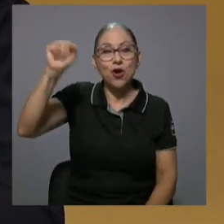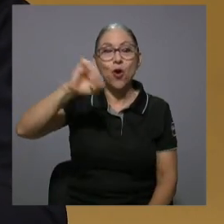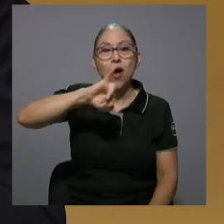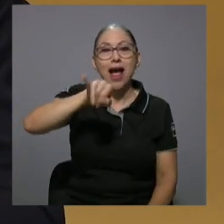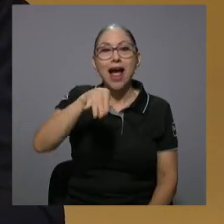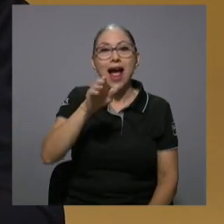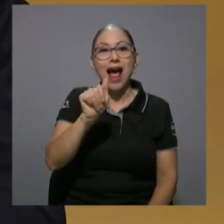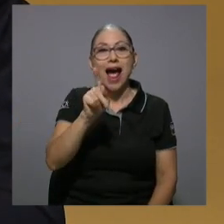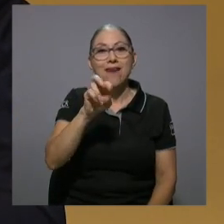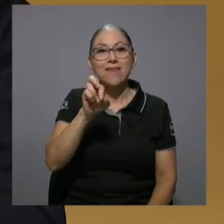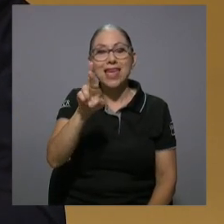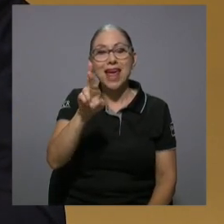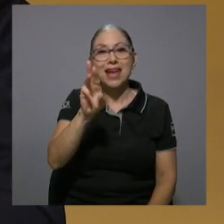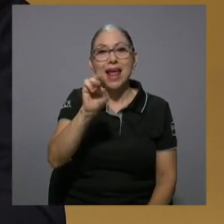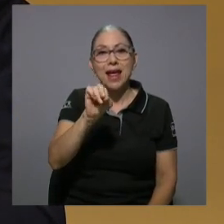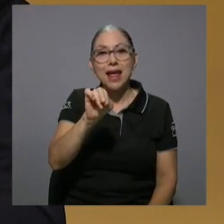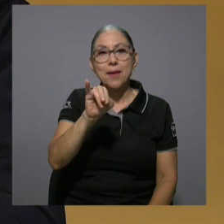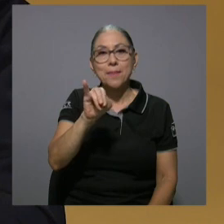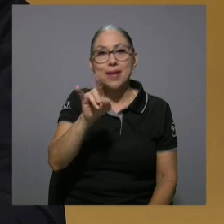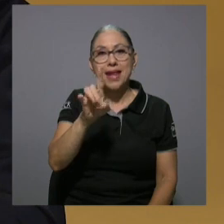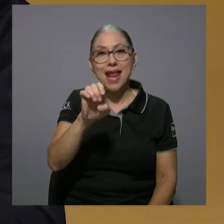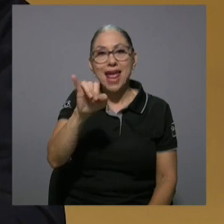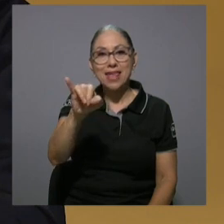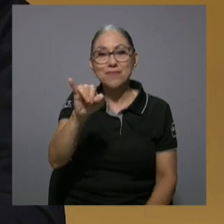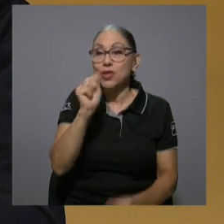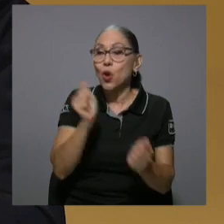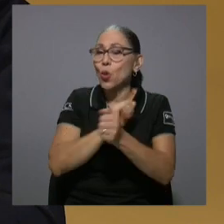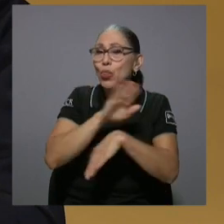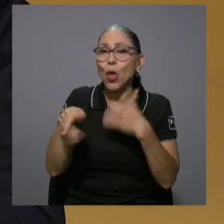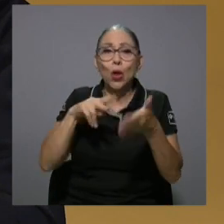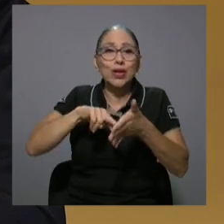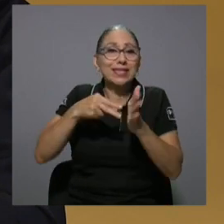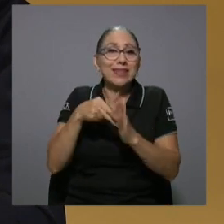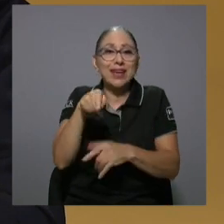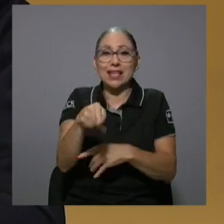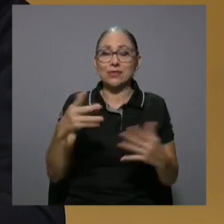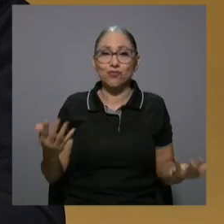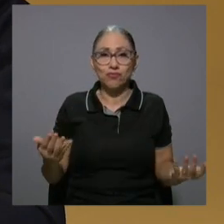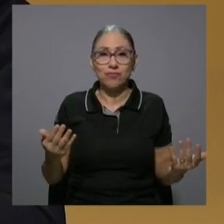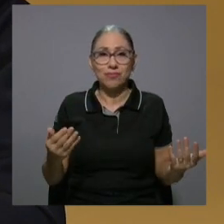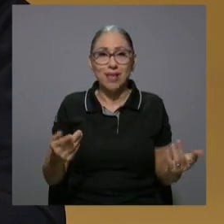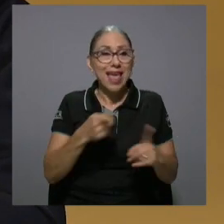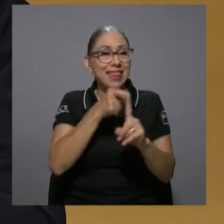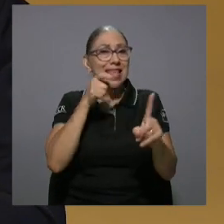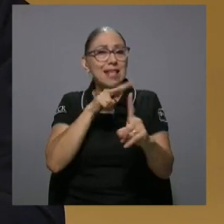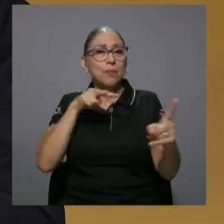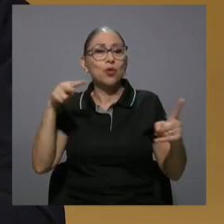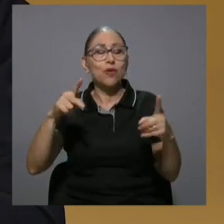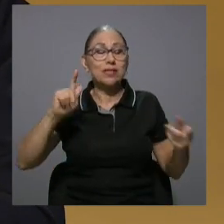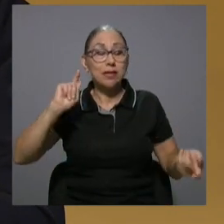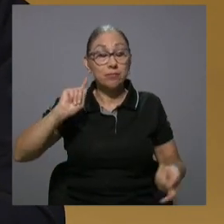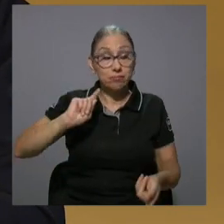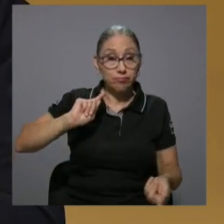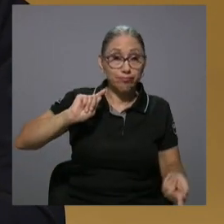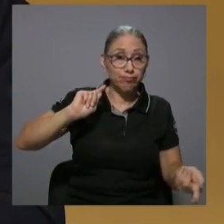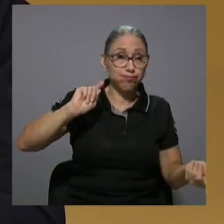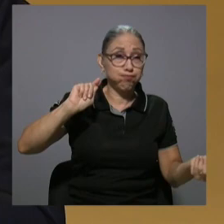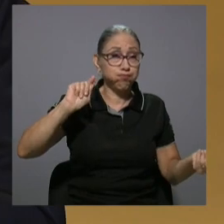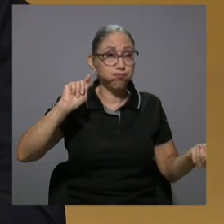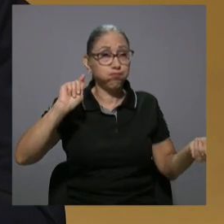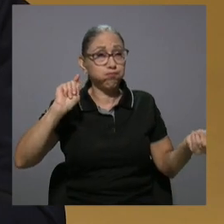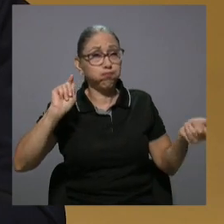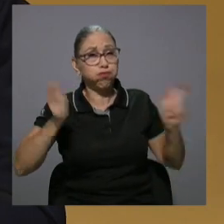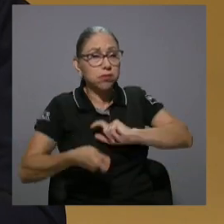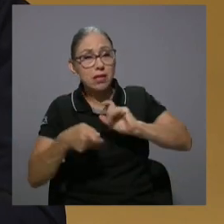con todo lo que eso ha implicado desde el punto de vista de un cambio drástico de modelo en Argentina